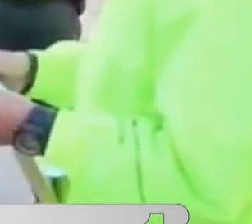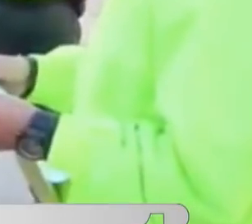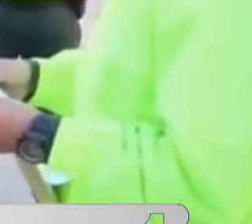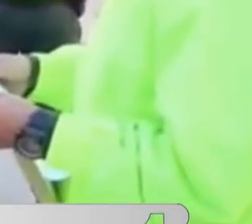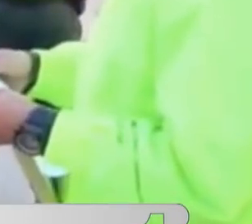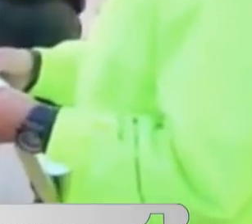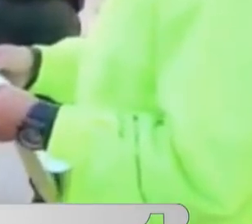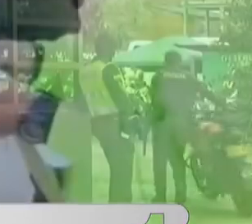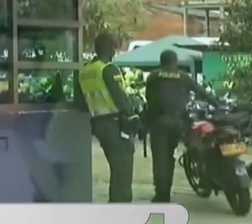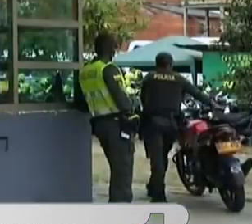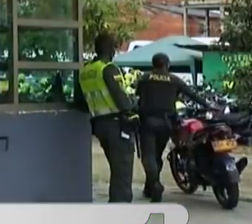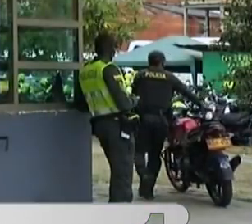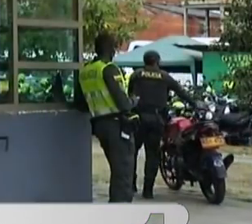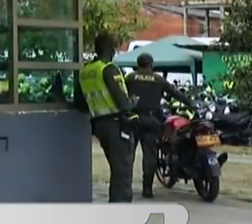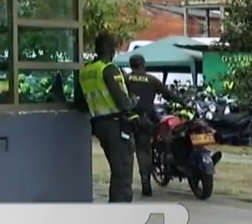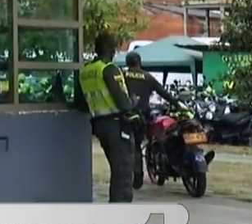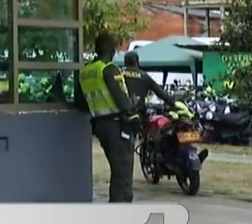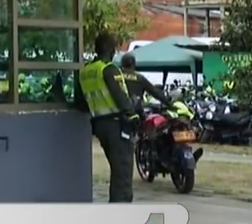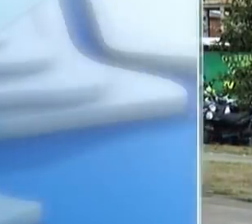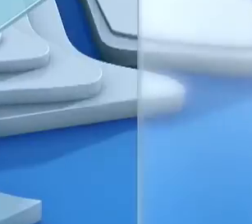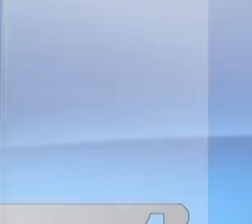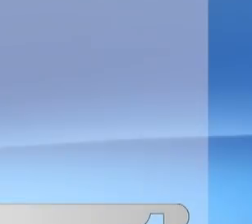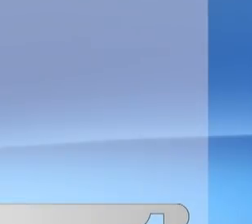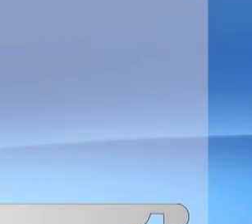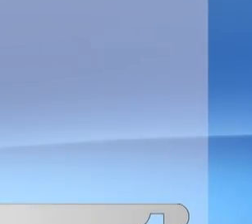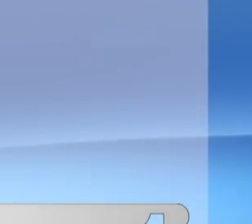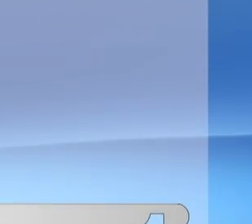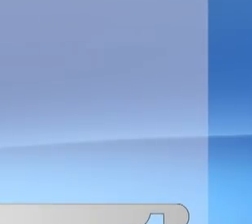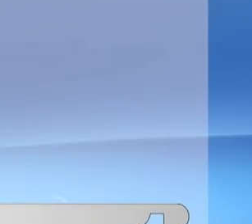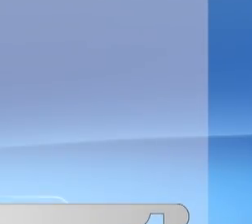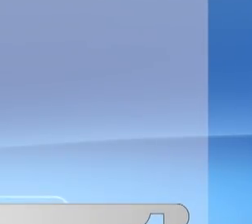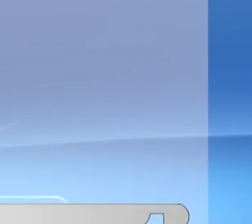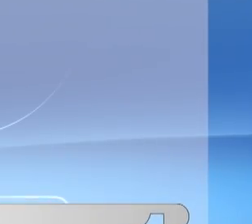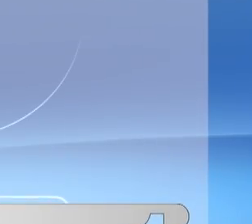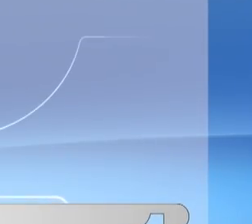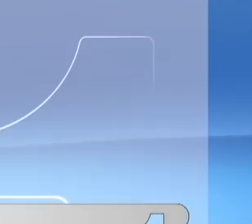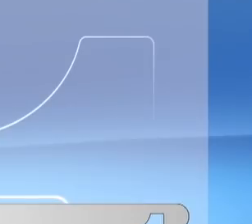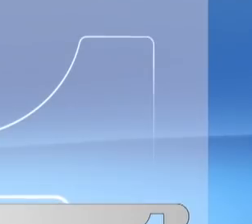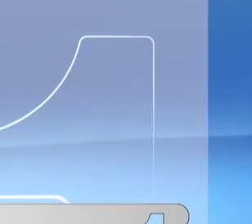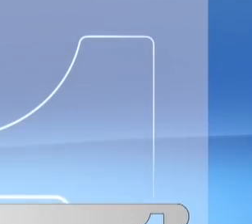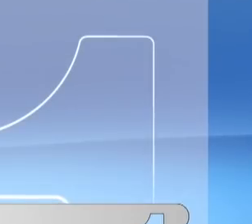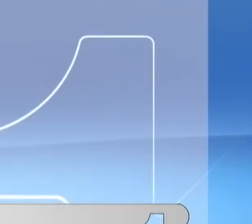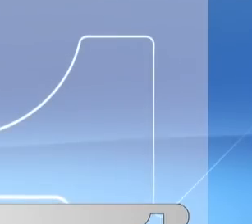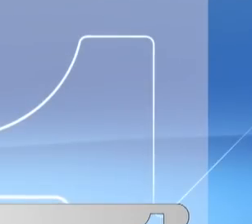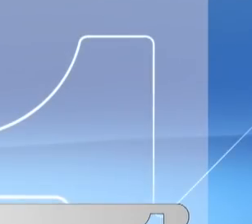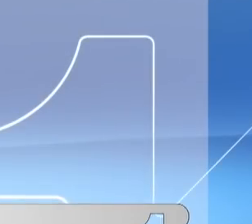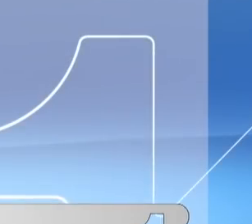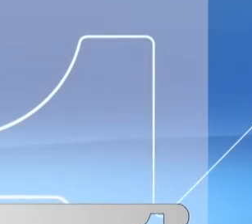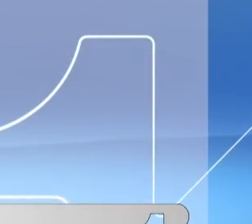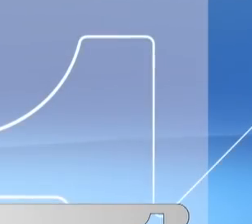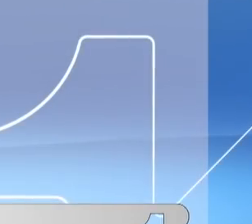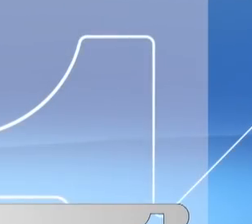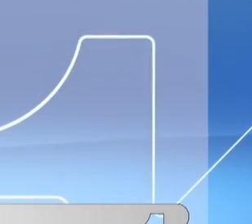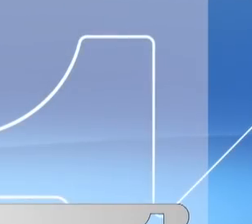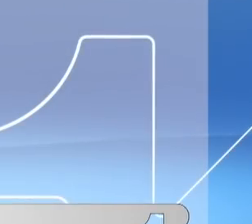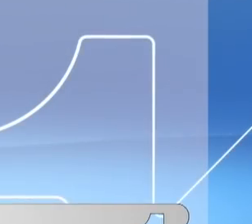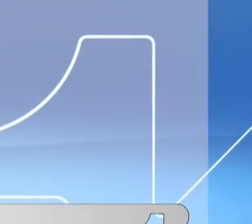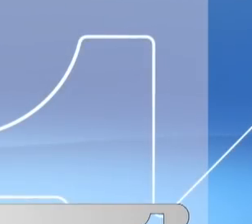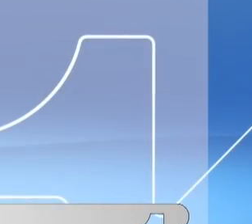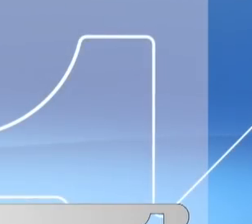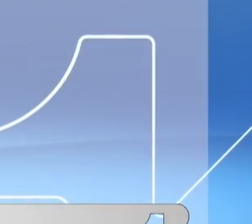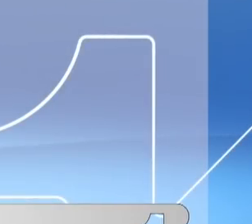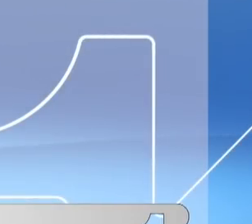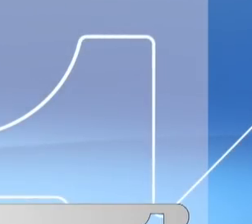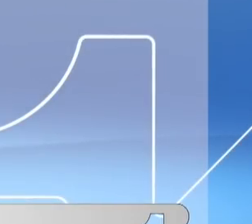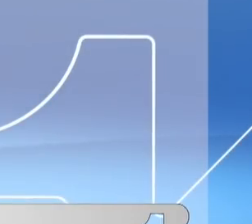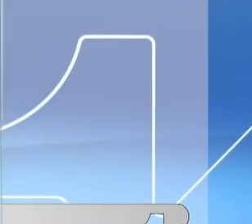ataque con granada acá y en Llano Verde. En cuidados intensivos, mujer que fue atacada con un hacha por su